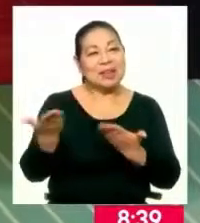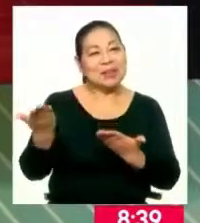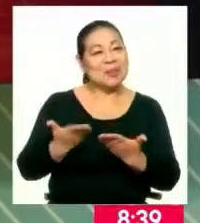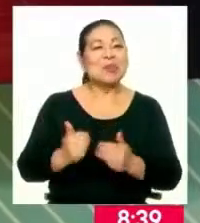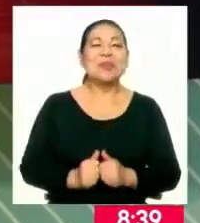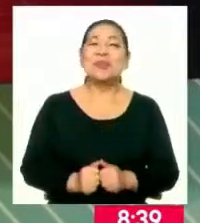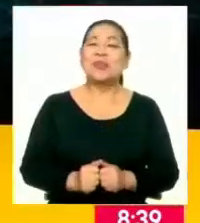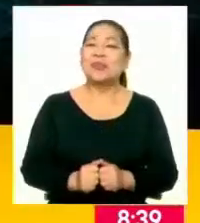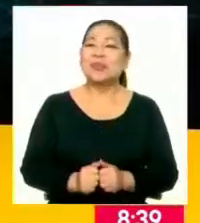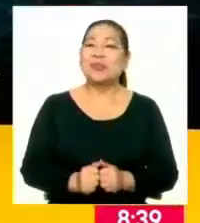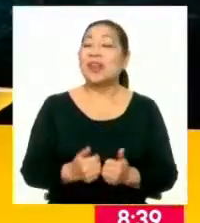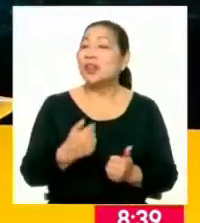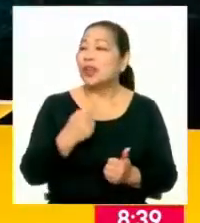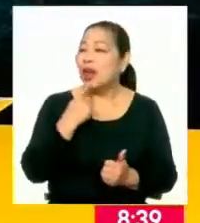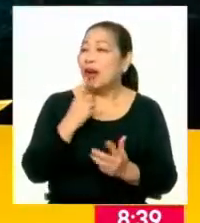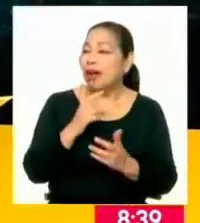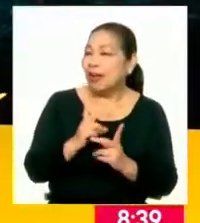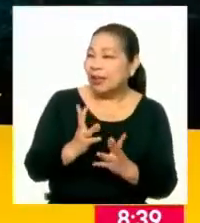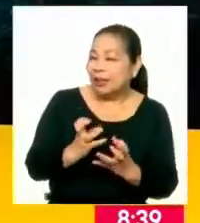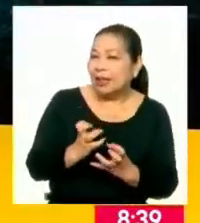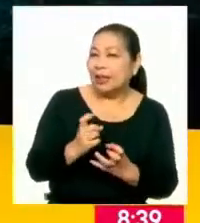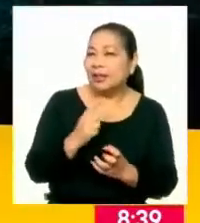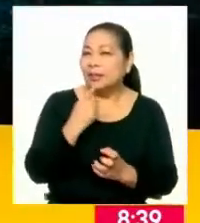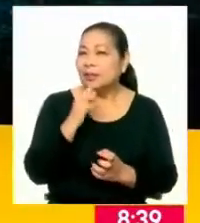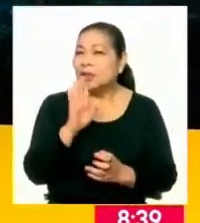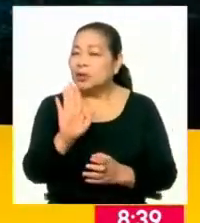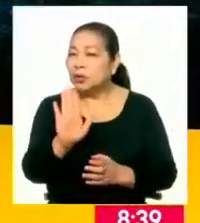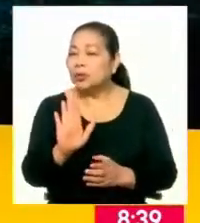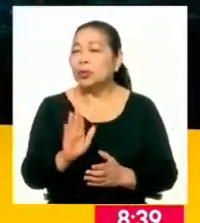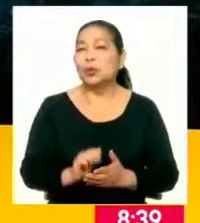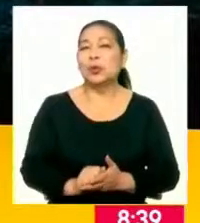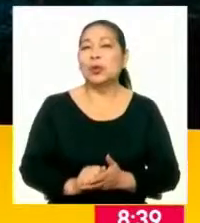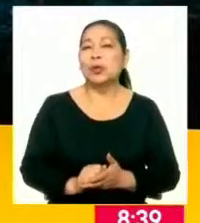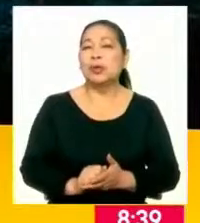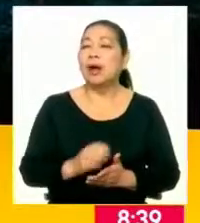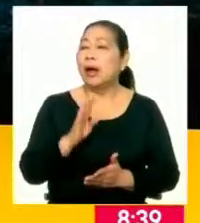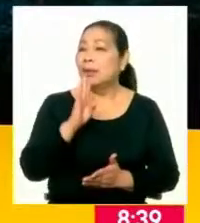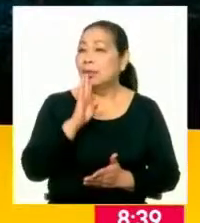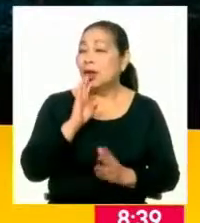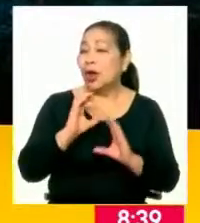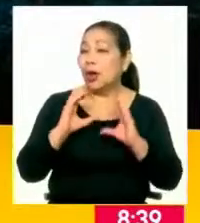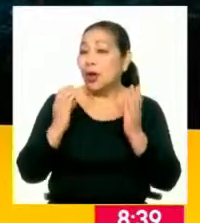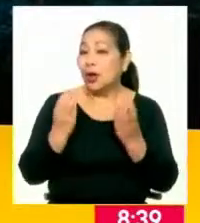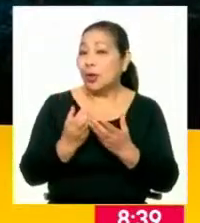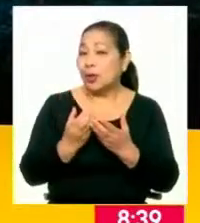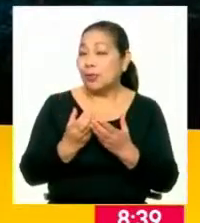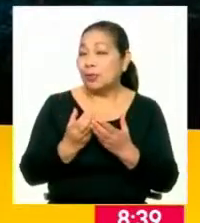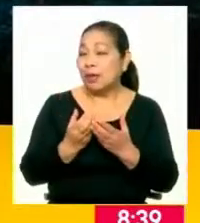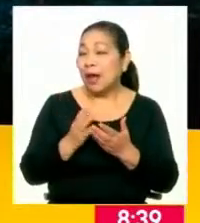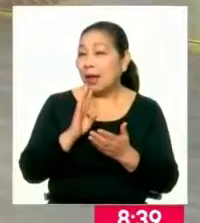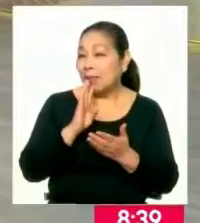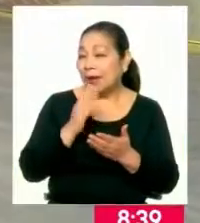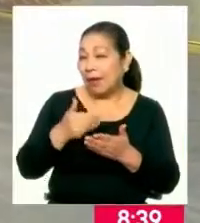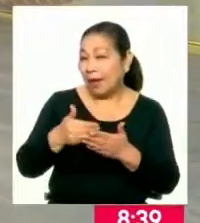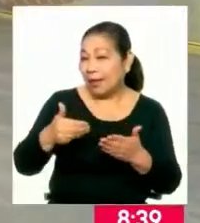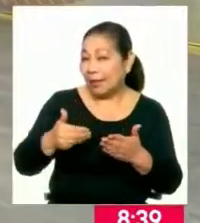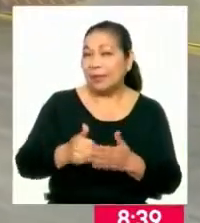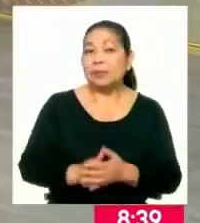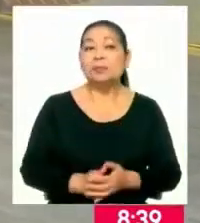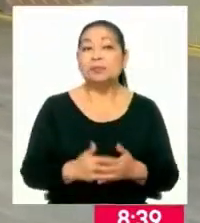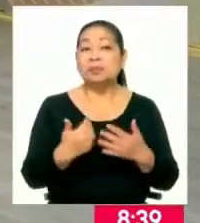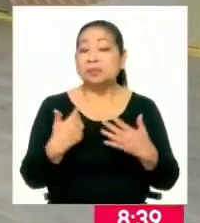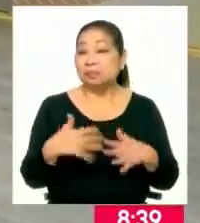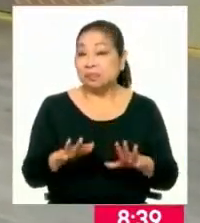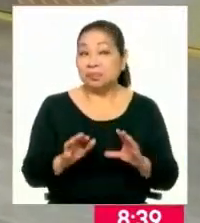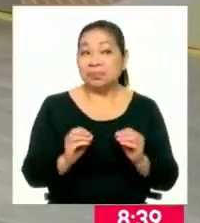placer, Julio. Bueno, yo quisiera recoger tus impresiones respecto de lo que se ha decidido en el Congreso en las últimas horas. No, ya